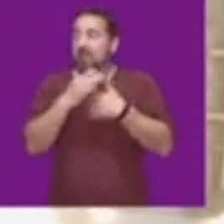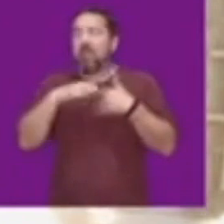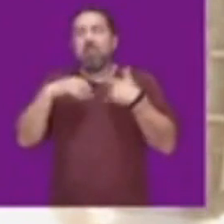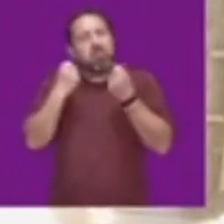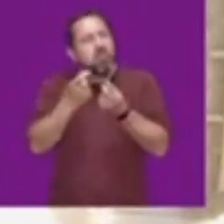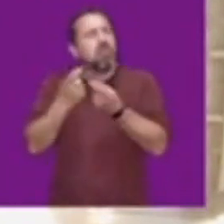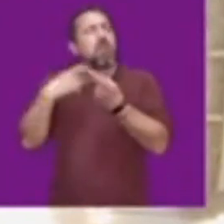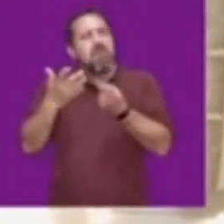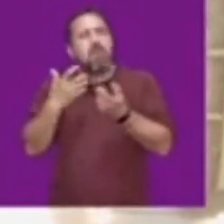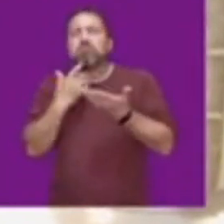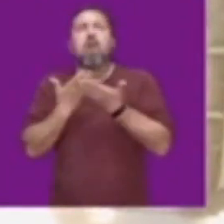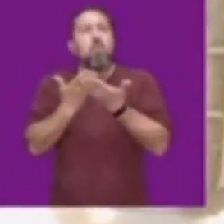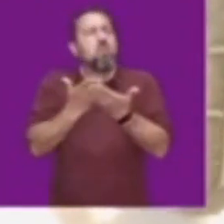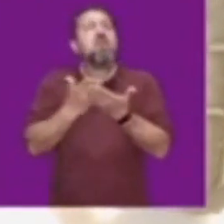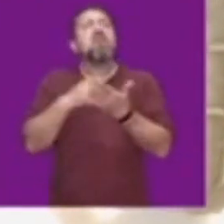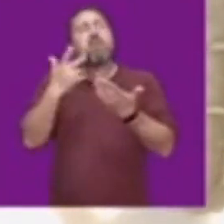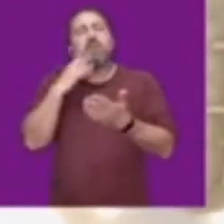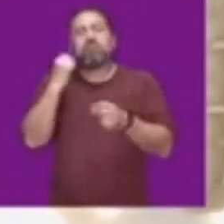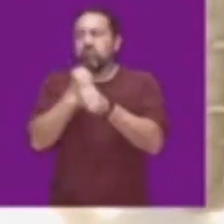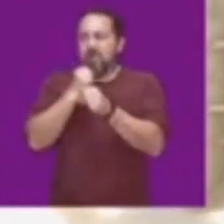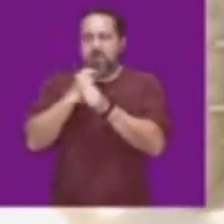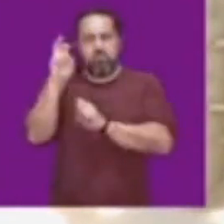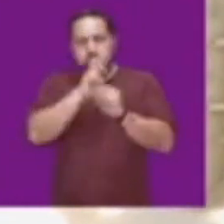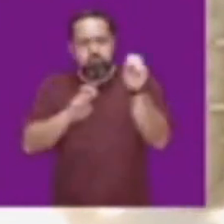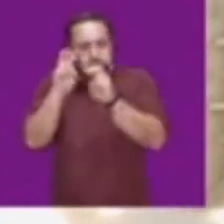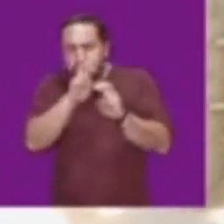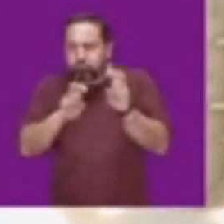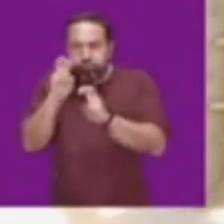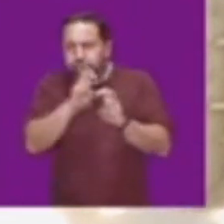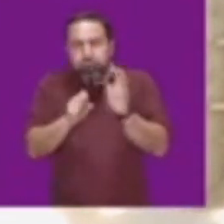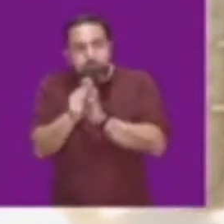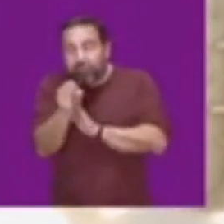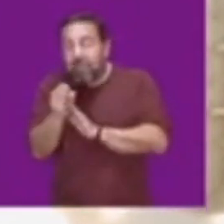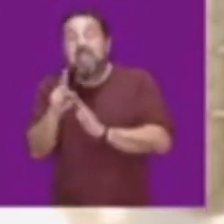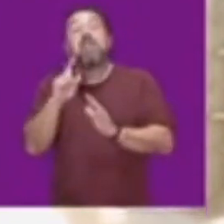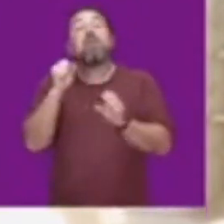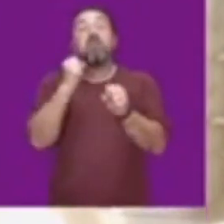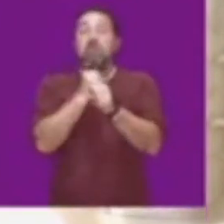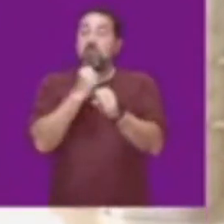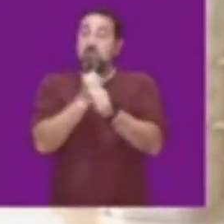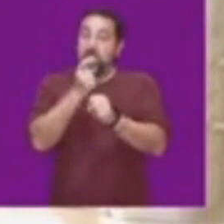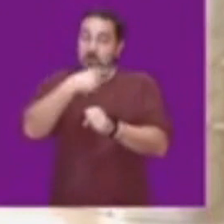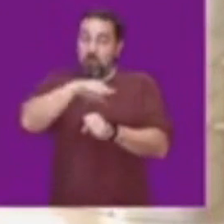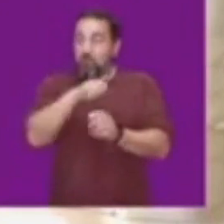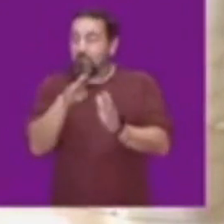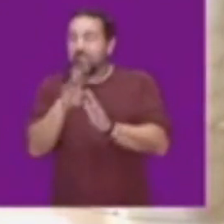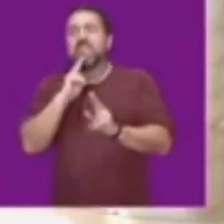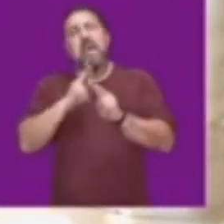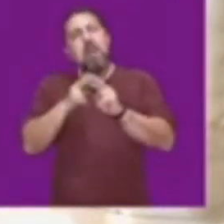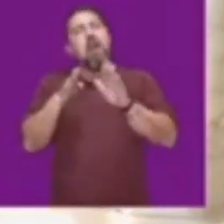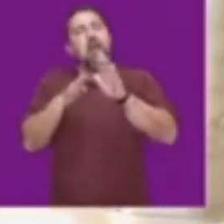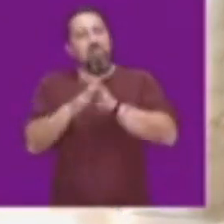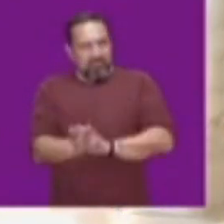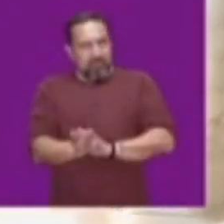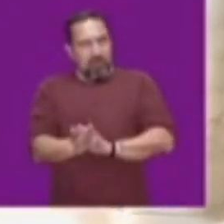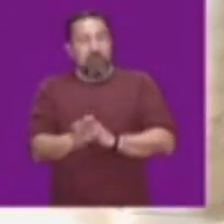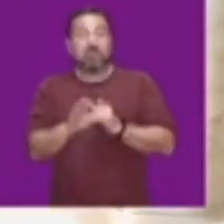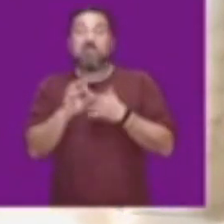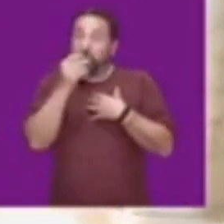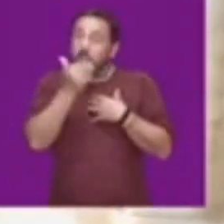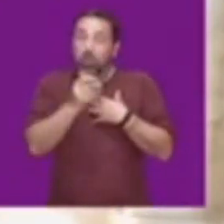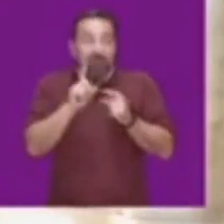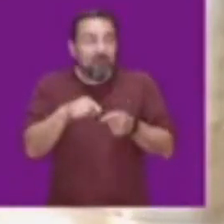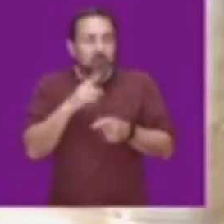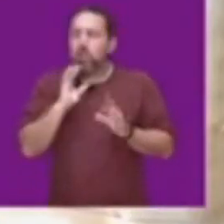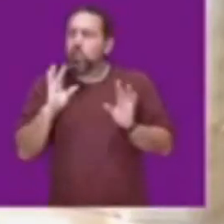discapacidad, conseguirles empleo. Y además que esos empleos sean accesibles. Es muy importante, ¿verdad?